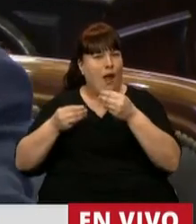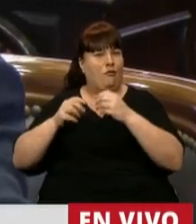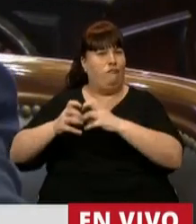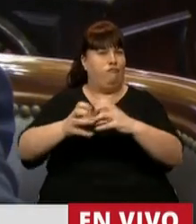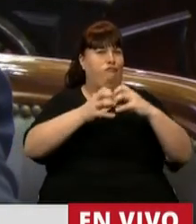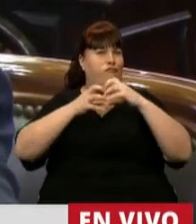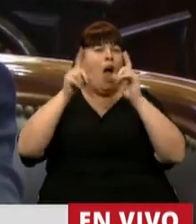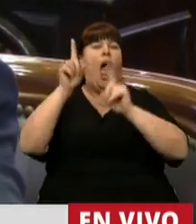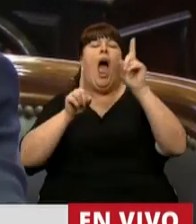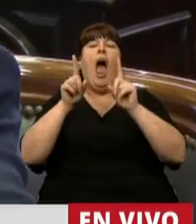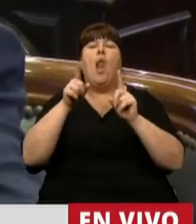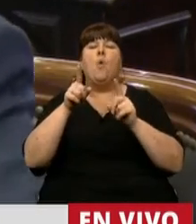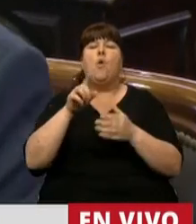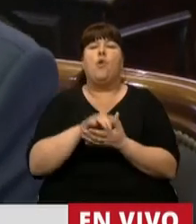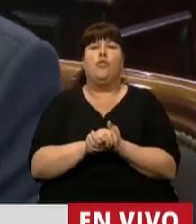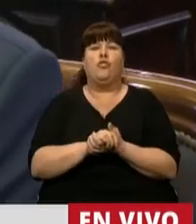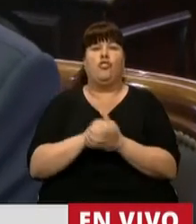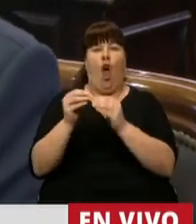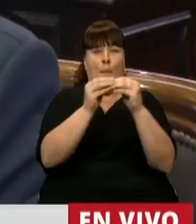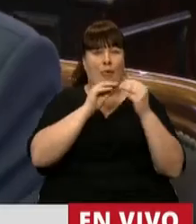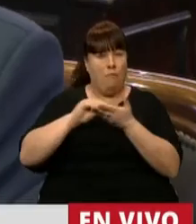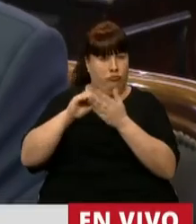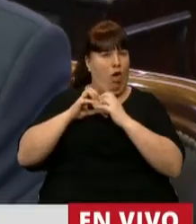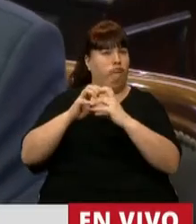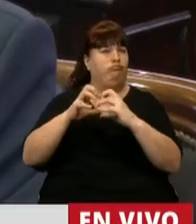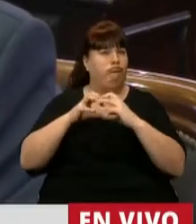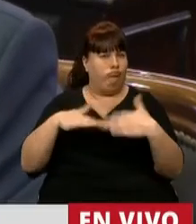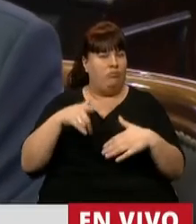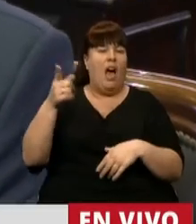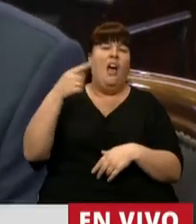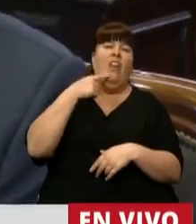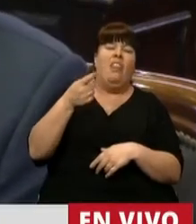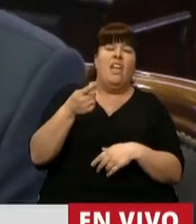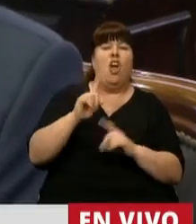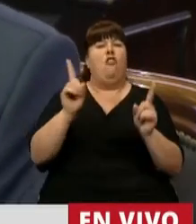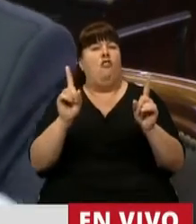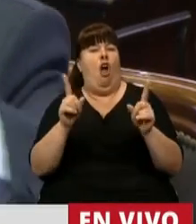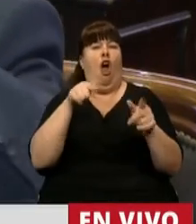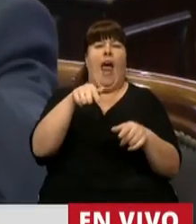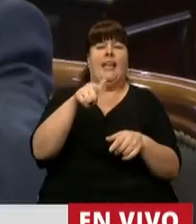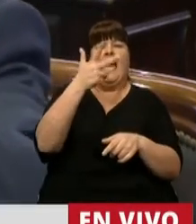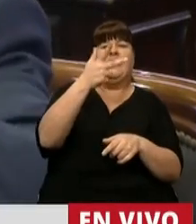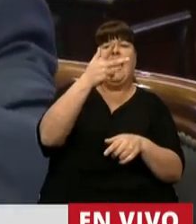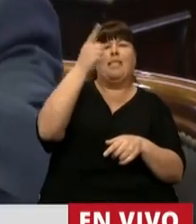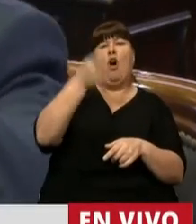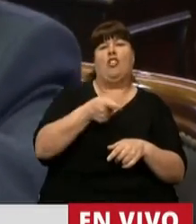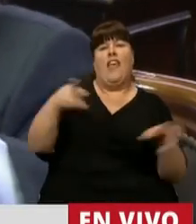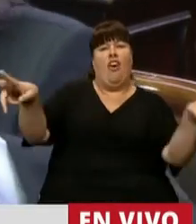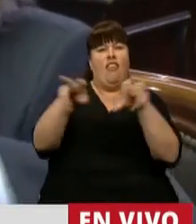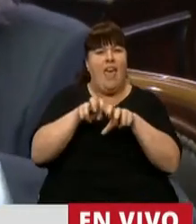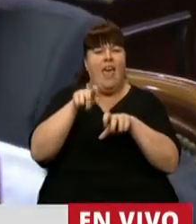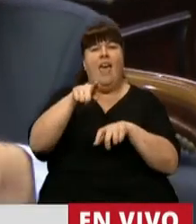tuvimos un debate con algunos colegas diputados que cuestionaban, no, que es el 3 puntos del